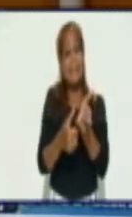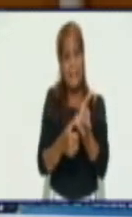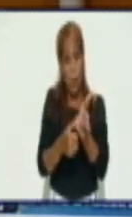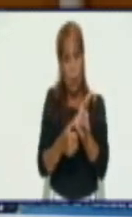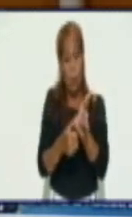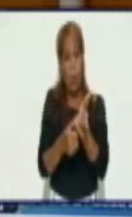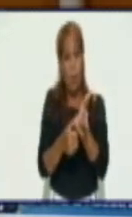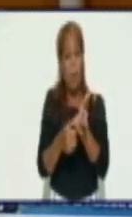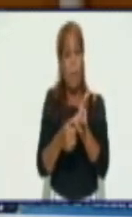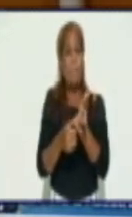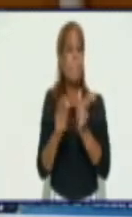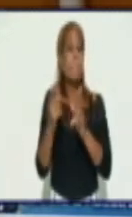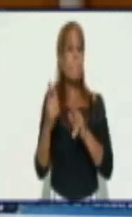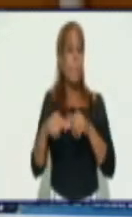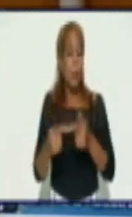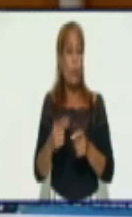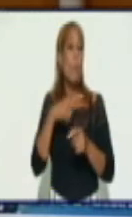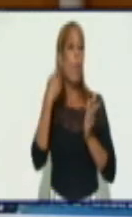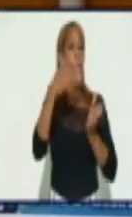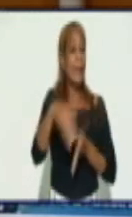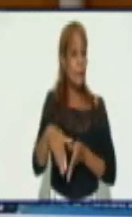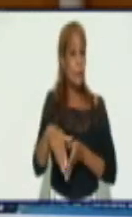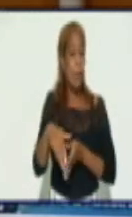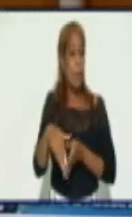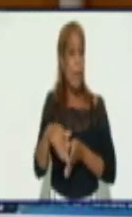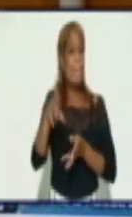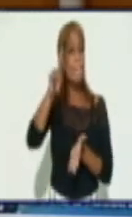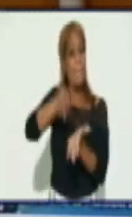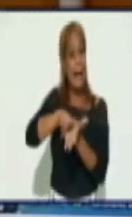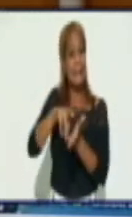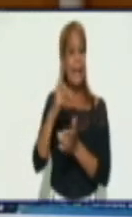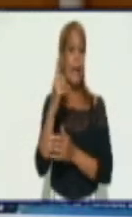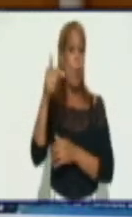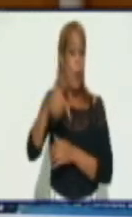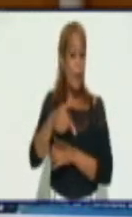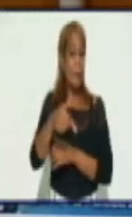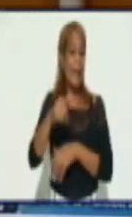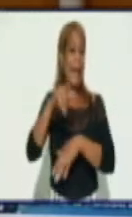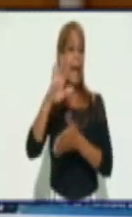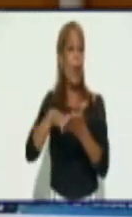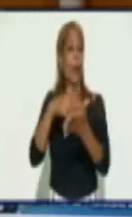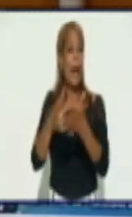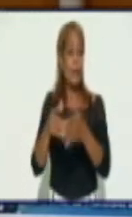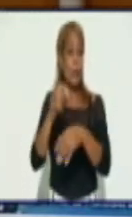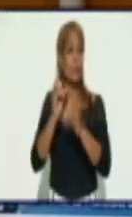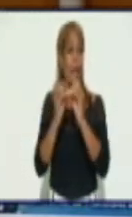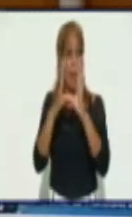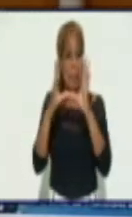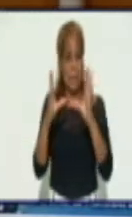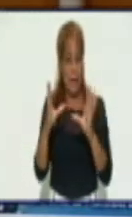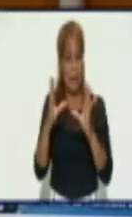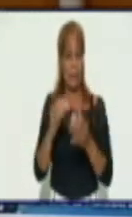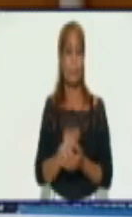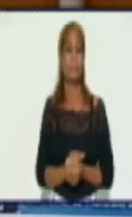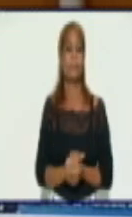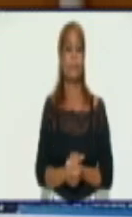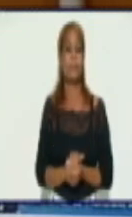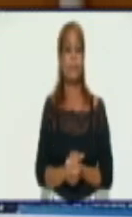en horas de la mañana la notaria solo realizará los testamente en caso extrema necesidad